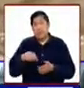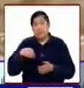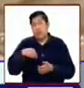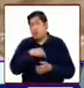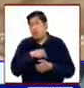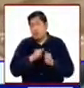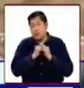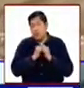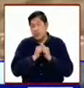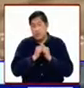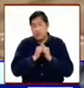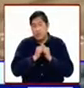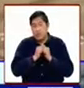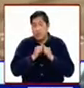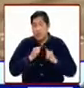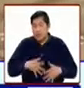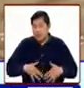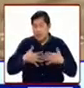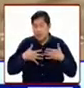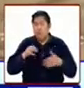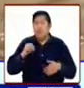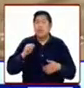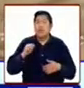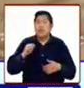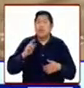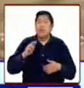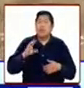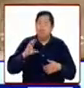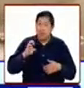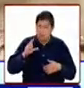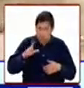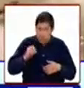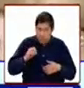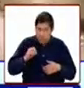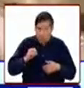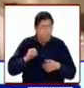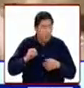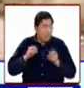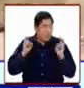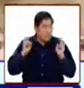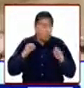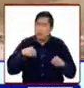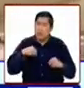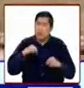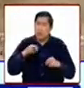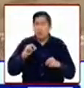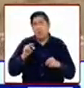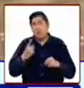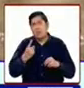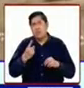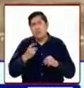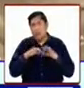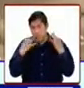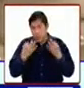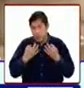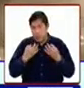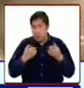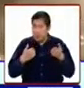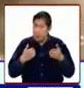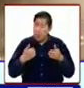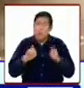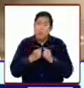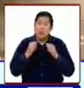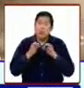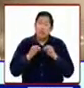nosotros también acompañamos en este momento que vive Marcelo Martins y la familia, teniendo en cuenta de que no solo los familiares, amigos y